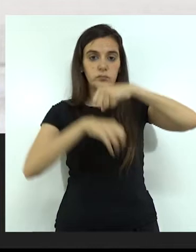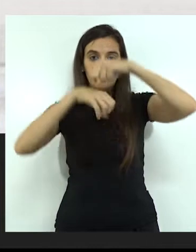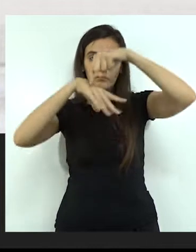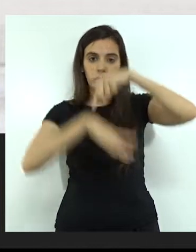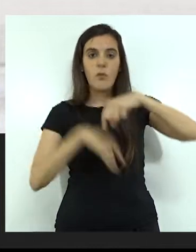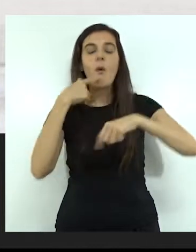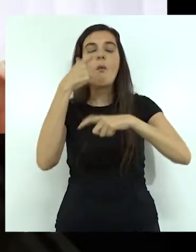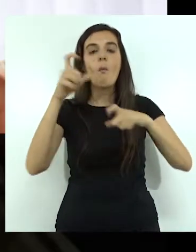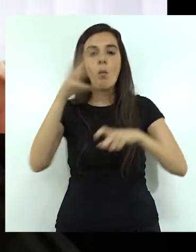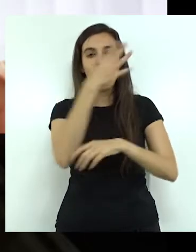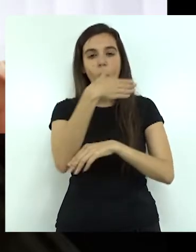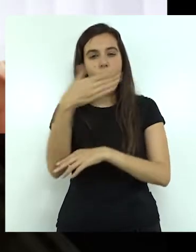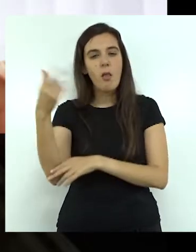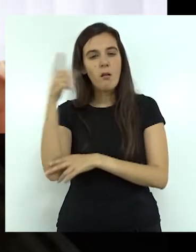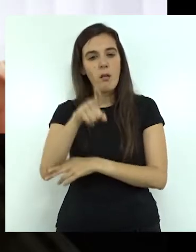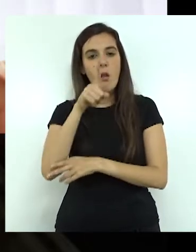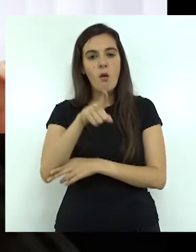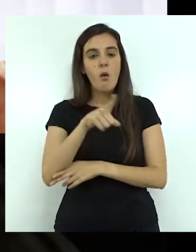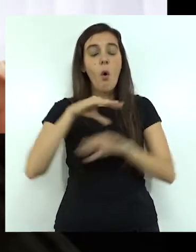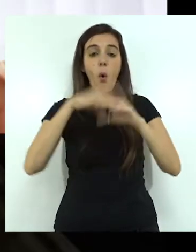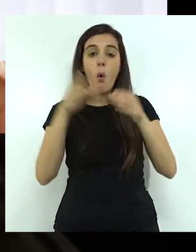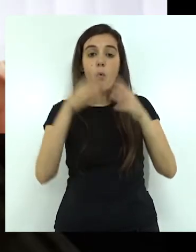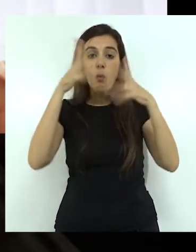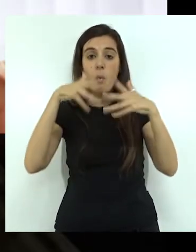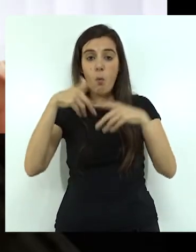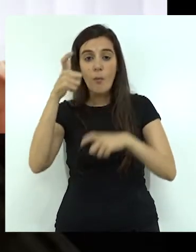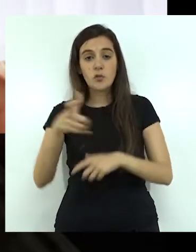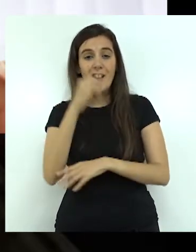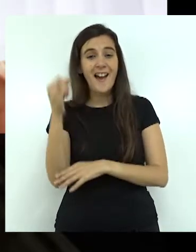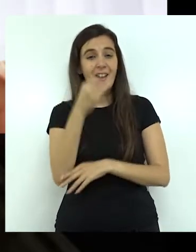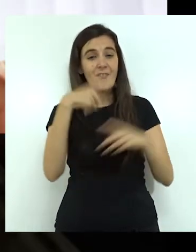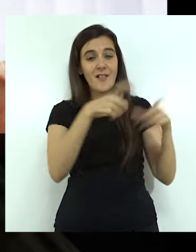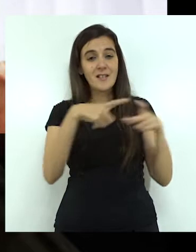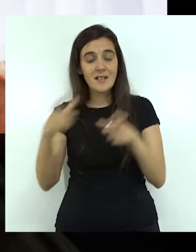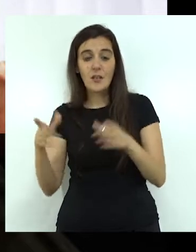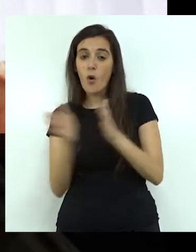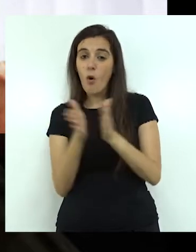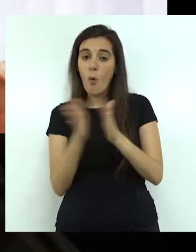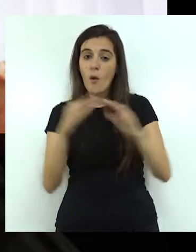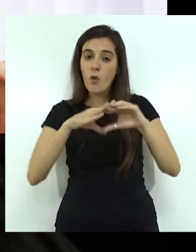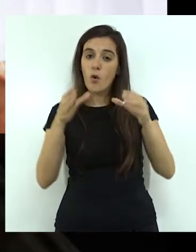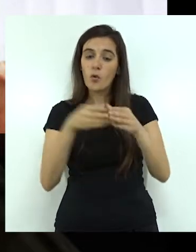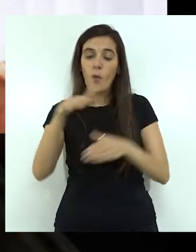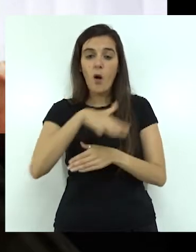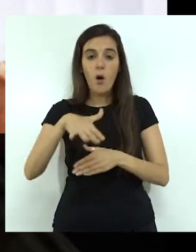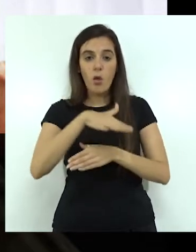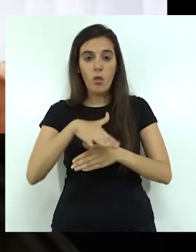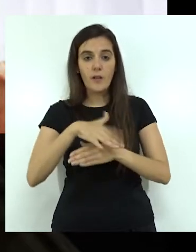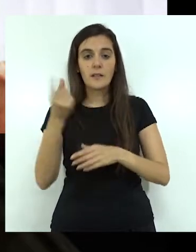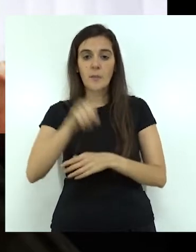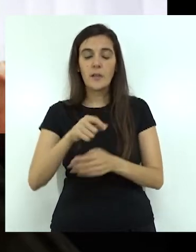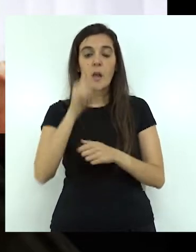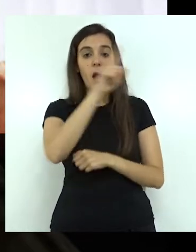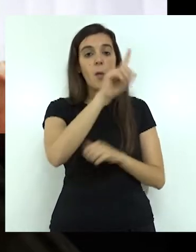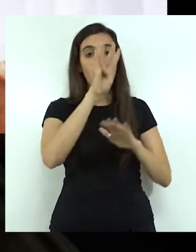como en el grupo logístico como jefe de sección jefe de compañía y jefe de la plana mayor del último en 1993 realizó